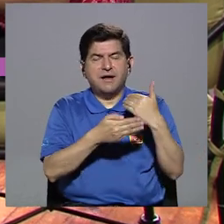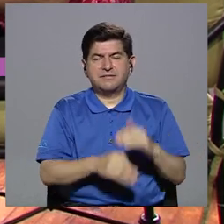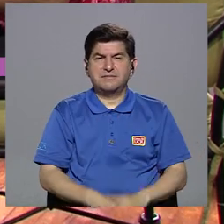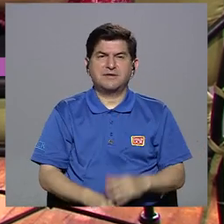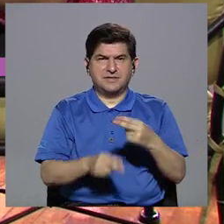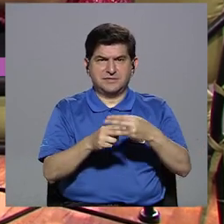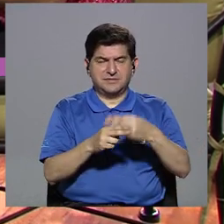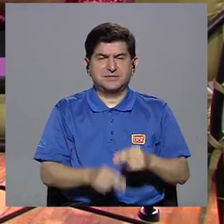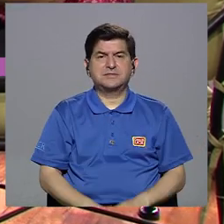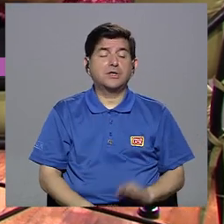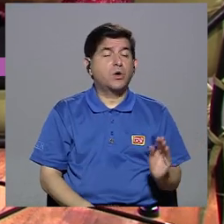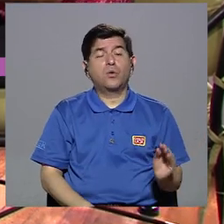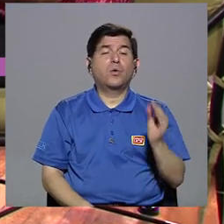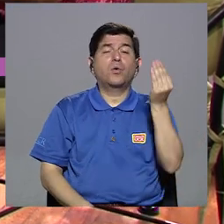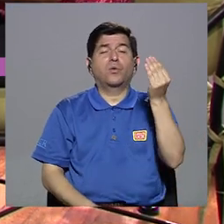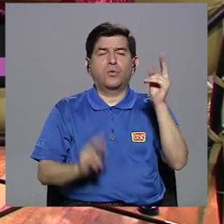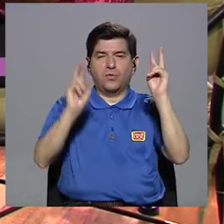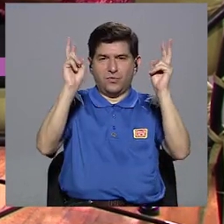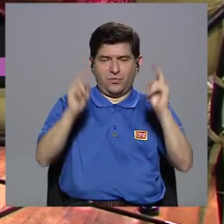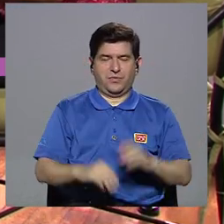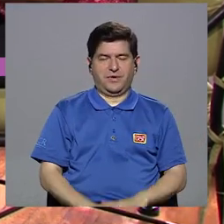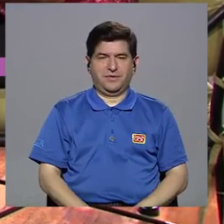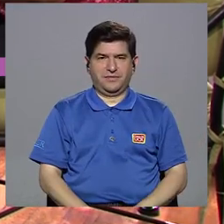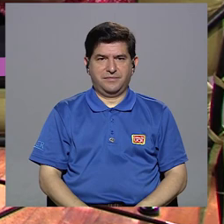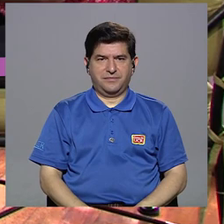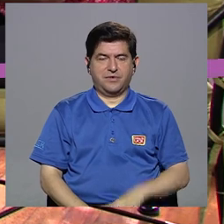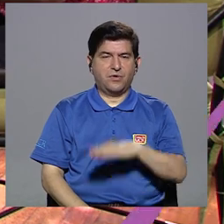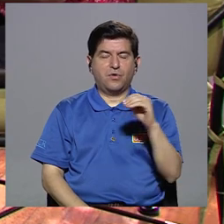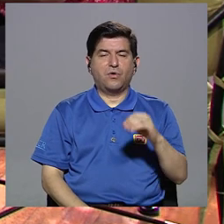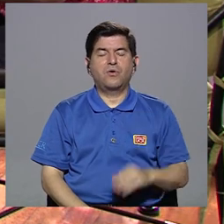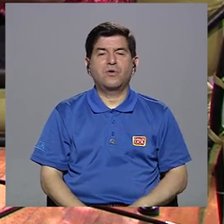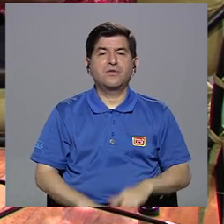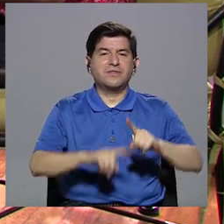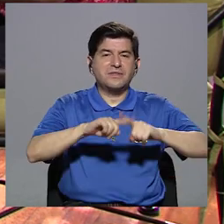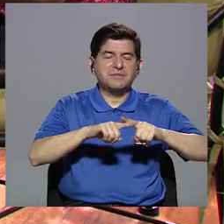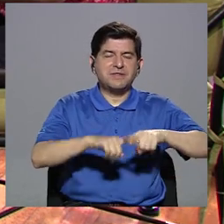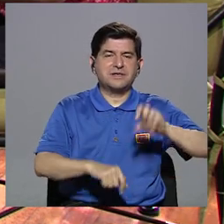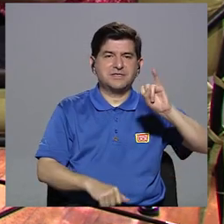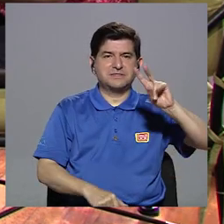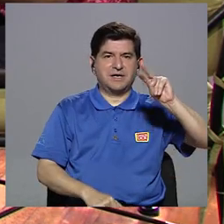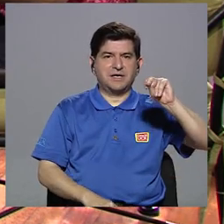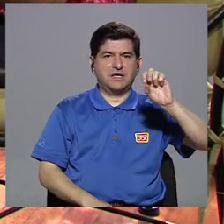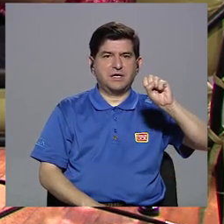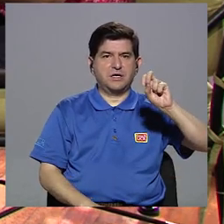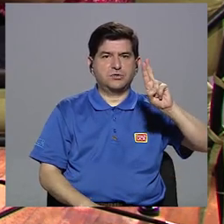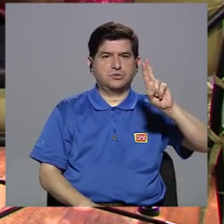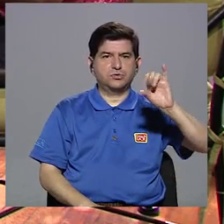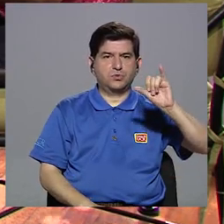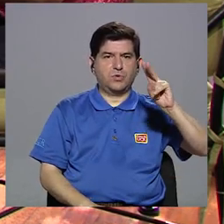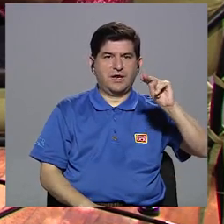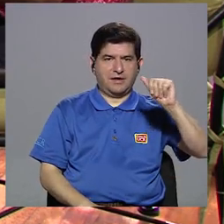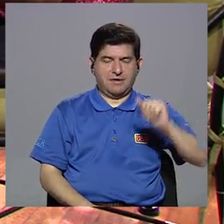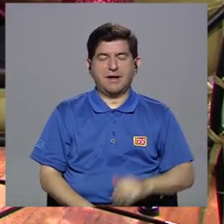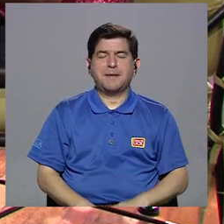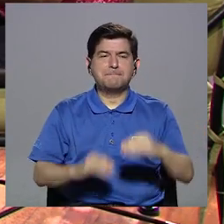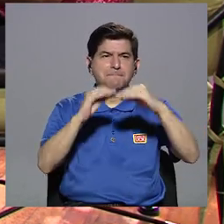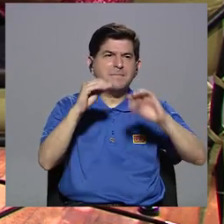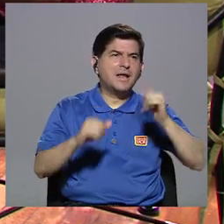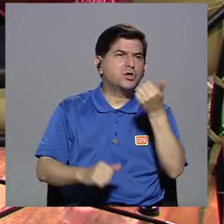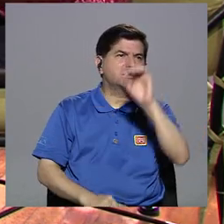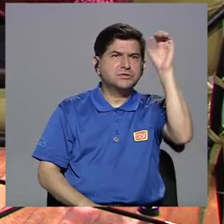llamado todavía llamada diabetes juvenil o diabetes insulinodependiente que ocurre en menos del 10% de la